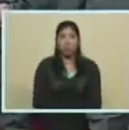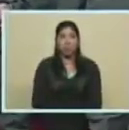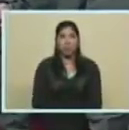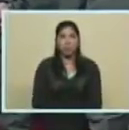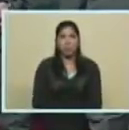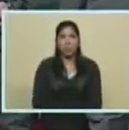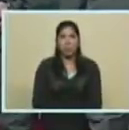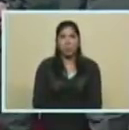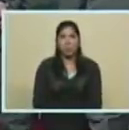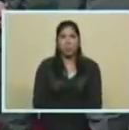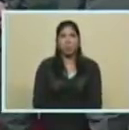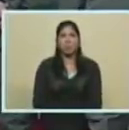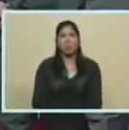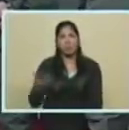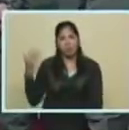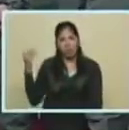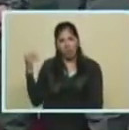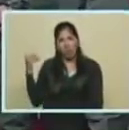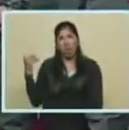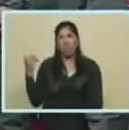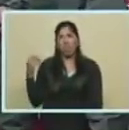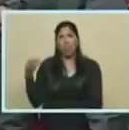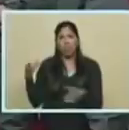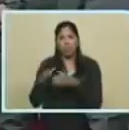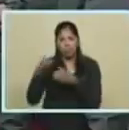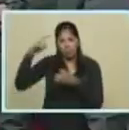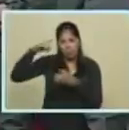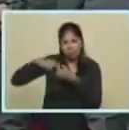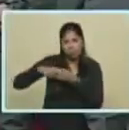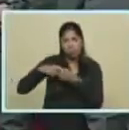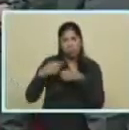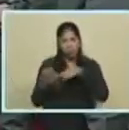que habiendo estado en las filas de la revolución